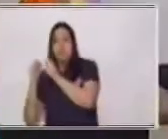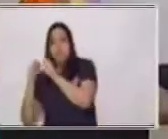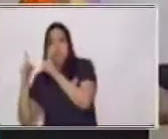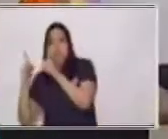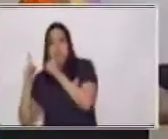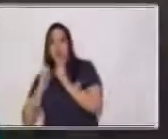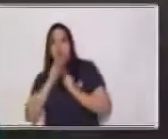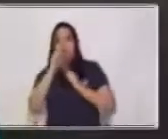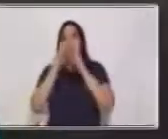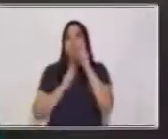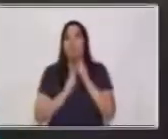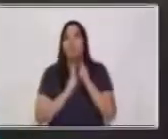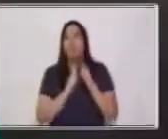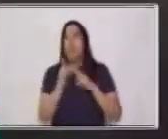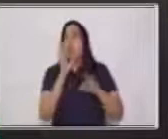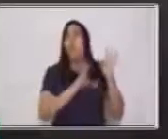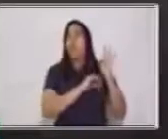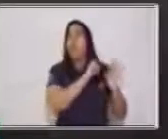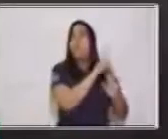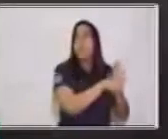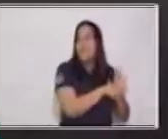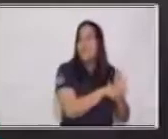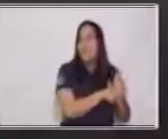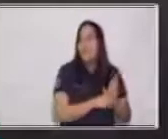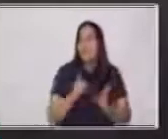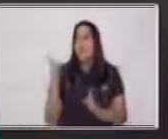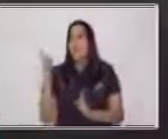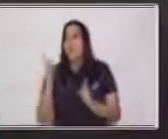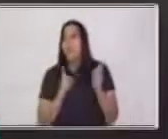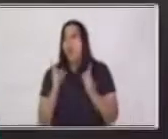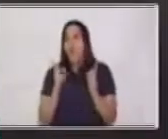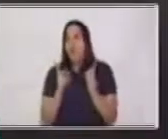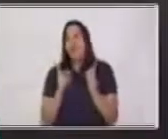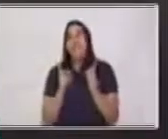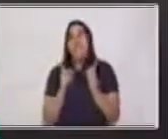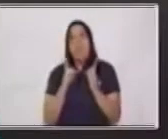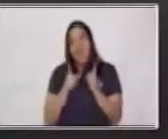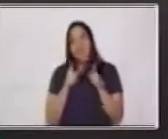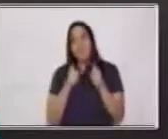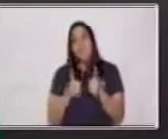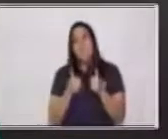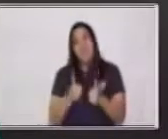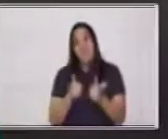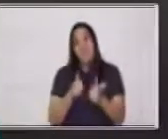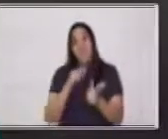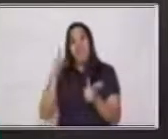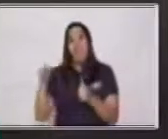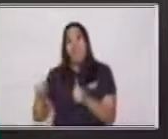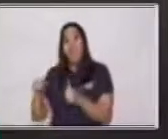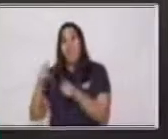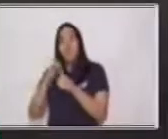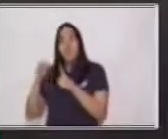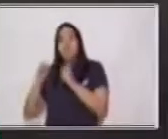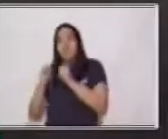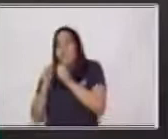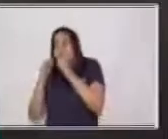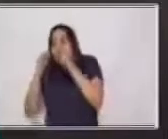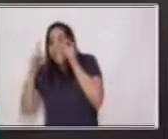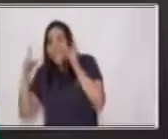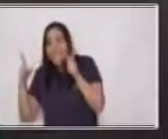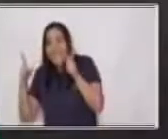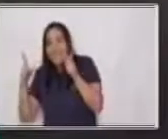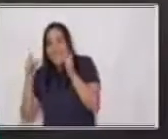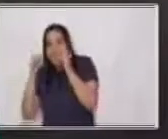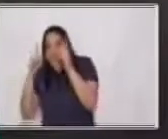signos de exclamación. Por lo tanto, es una oración. Exacto, es una oración